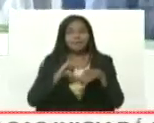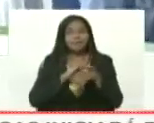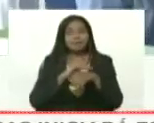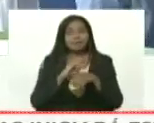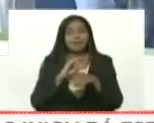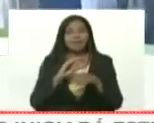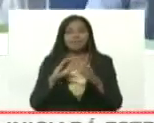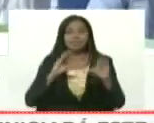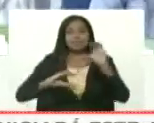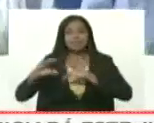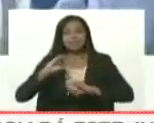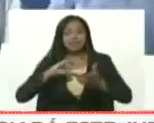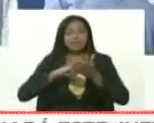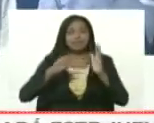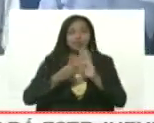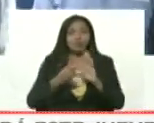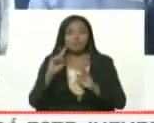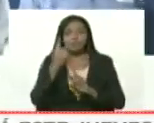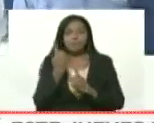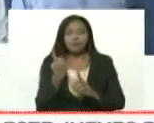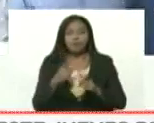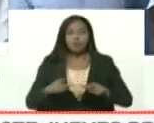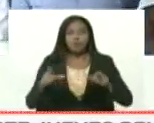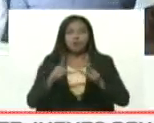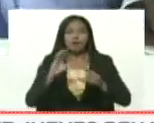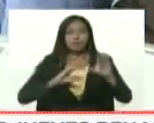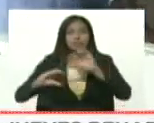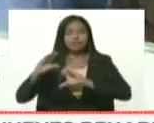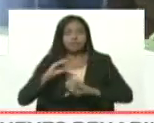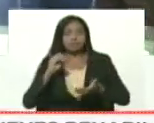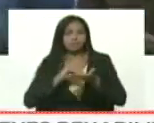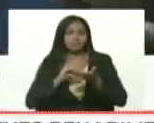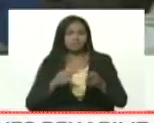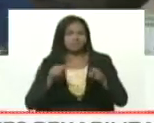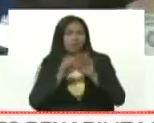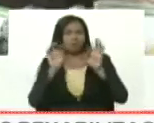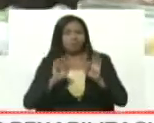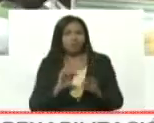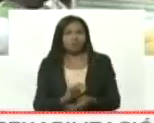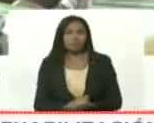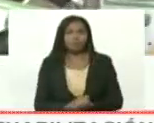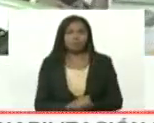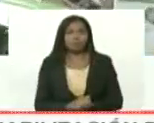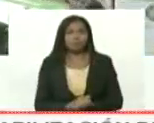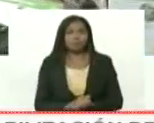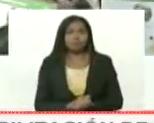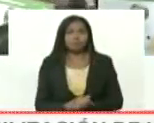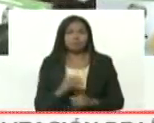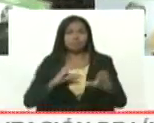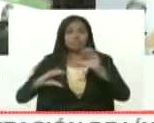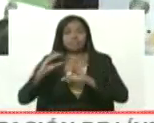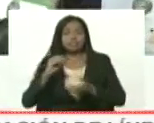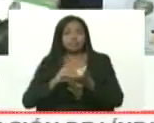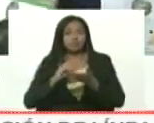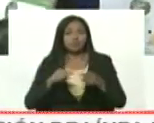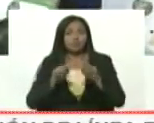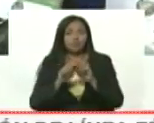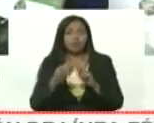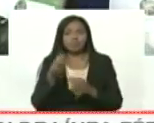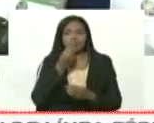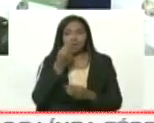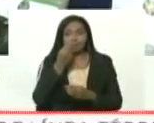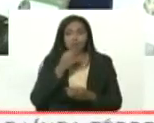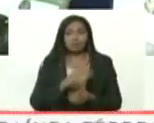Jiménez. Primero están la ciencia y aplicada. Señor presidente. La ciencia aplicada al